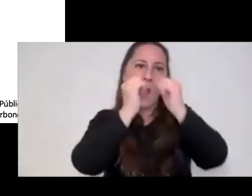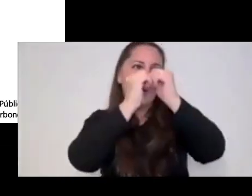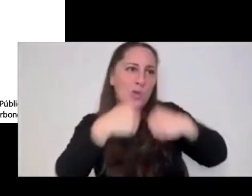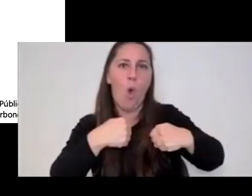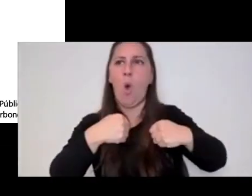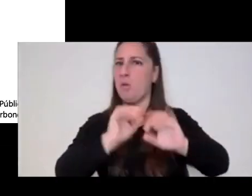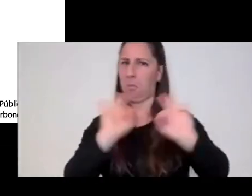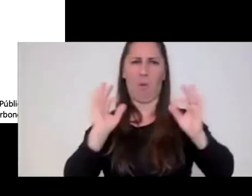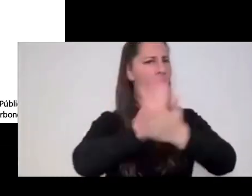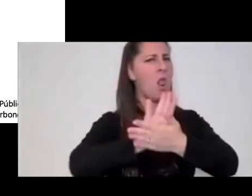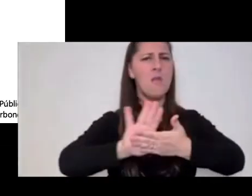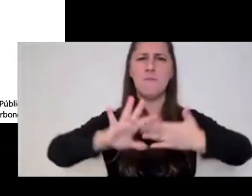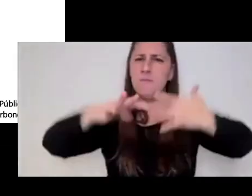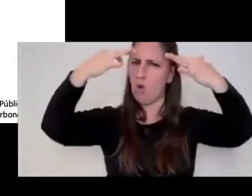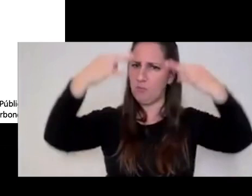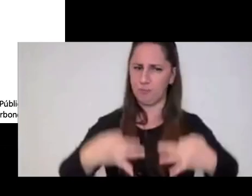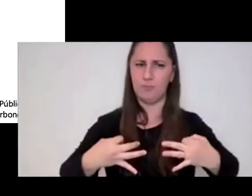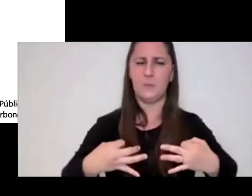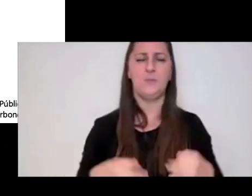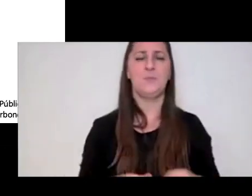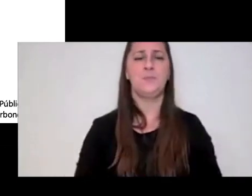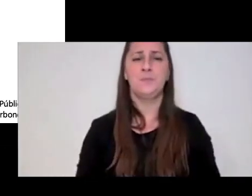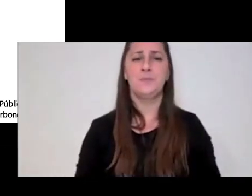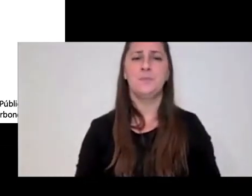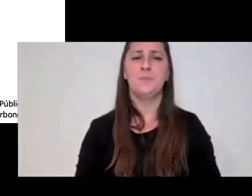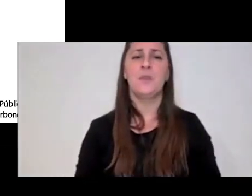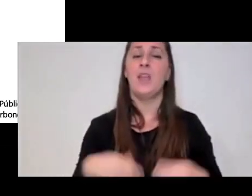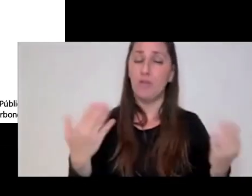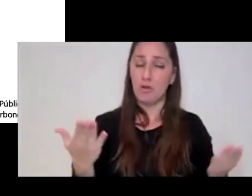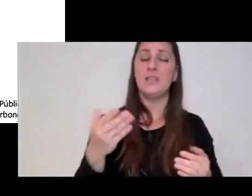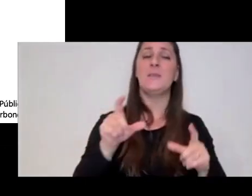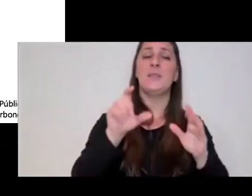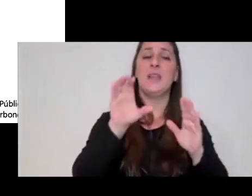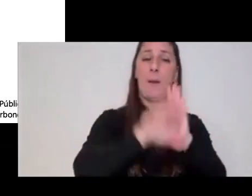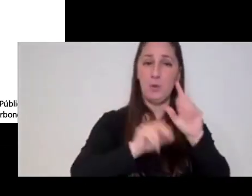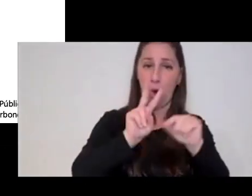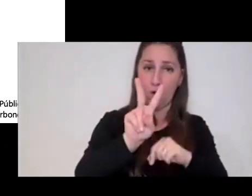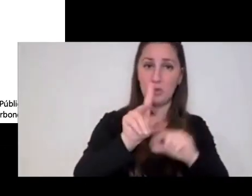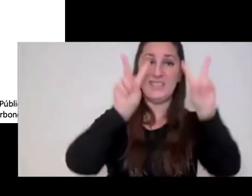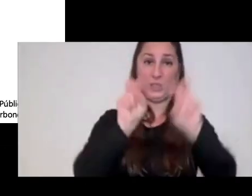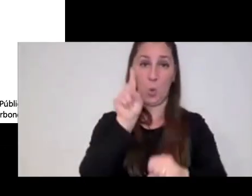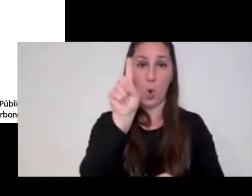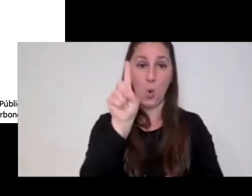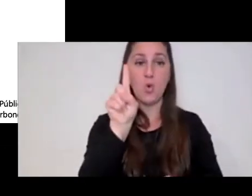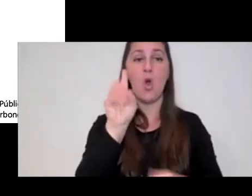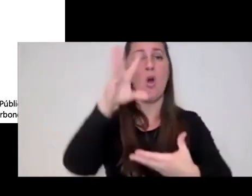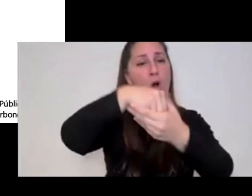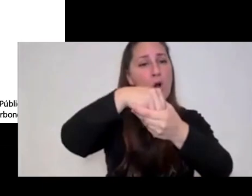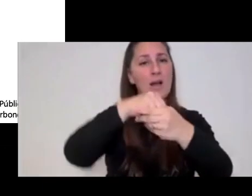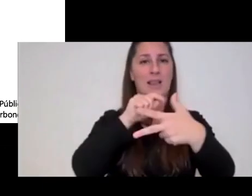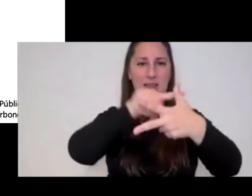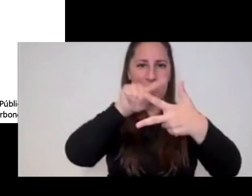lo ha ventilado. Entonces, en este capítulo 2 del título 1, se divide, si se quiere, en 3 secciones,